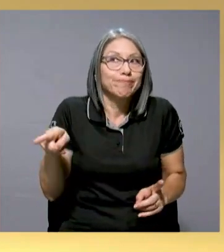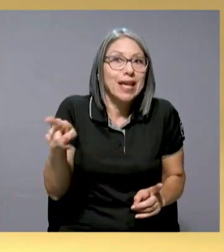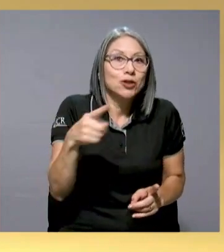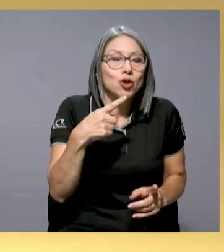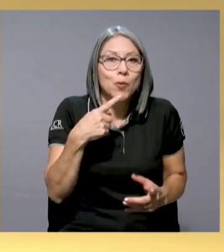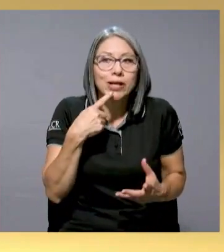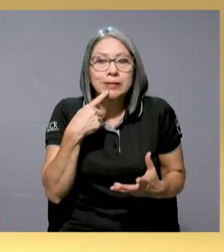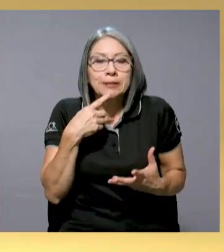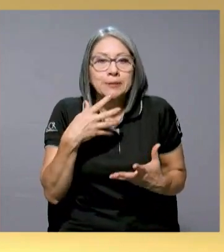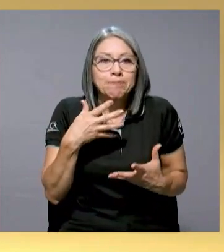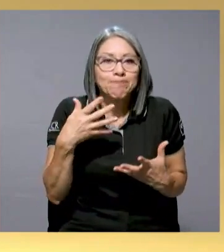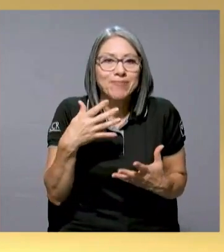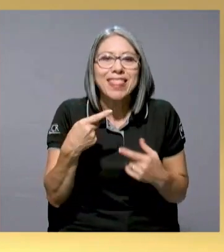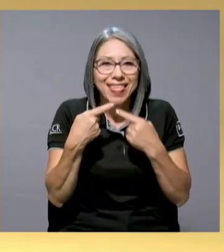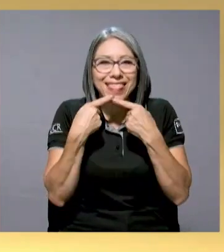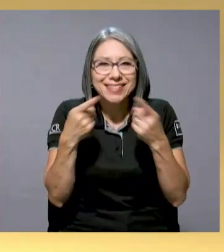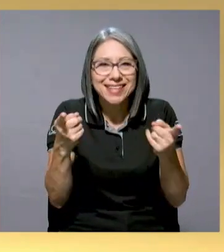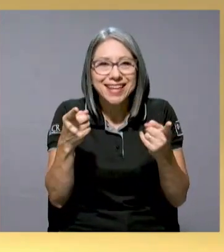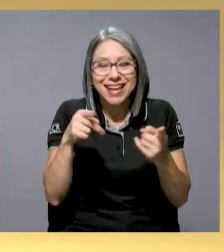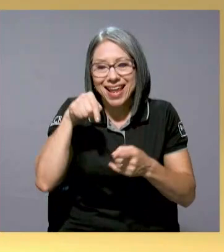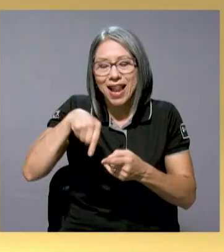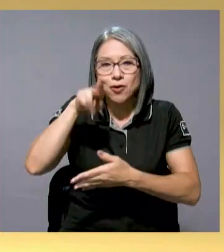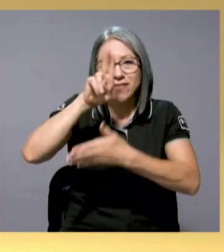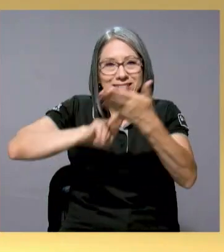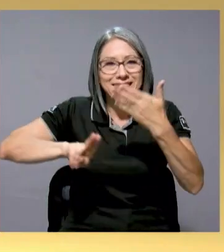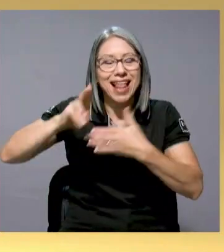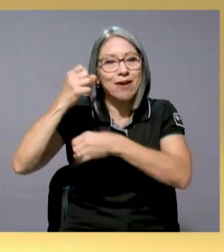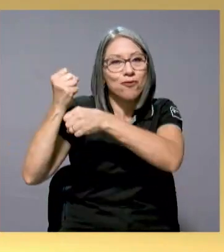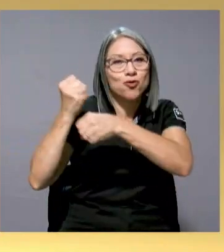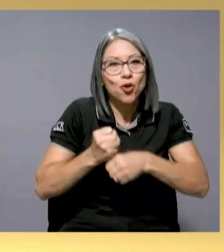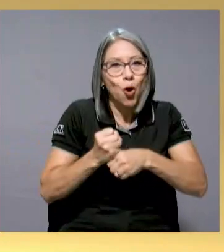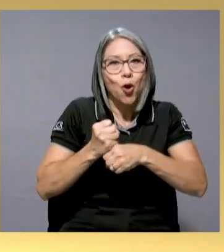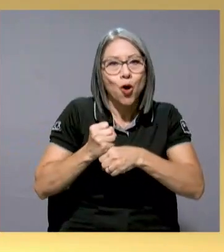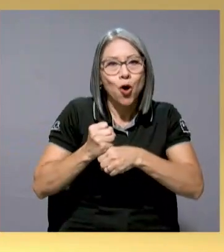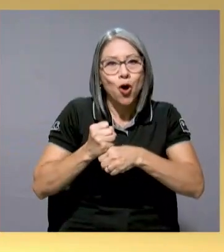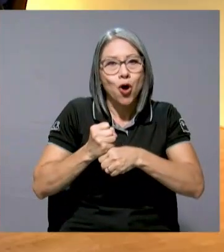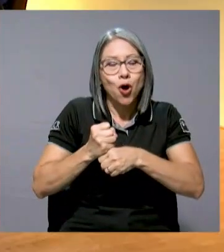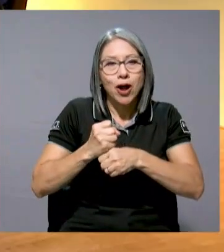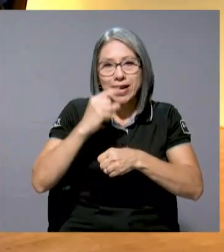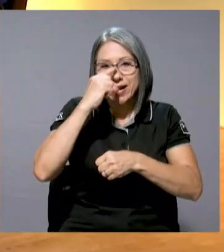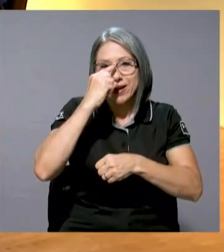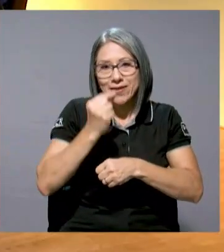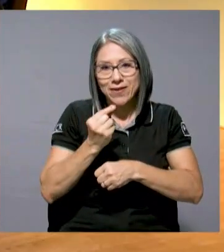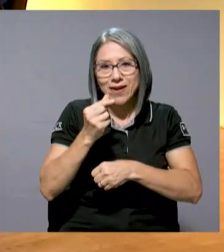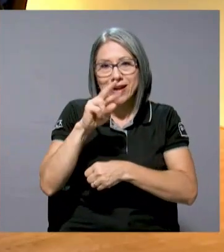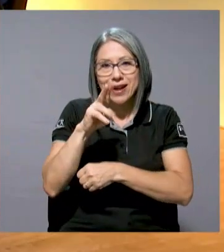decir que la universidad la fundó Rafael Ángel Calderón Guardia.